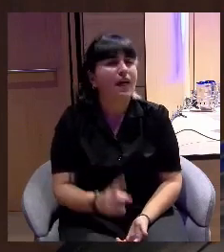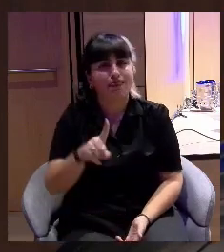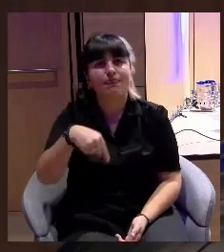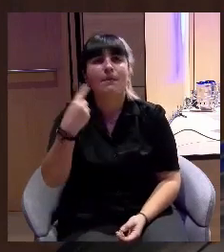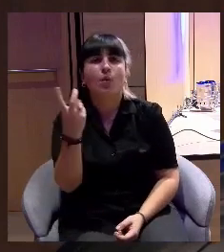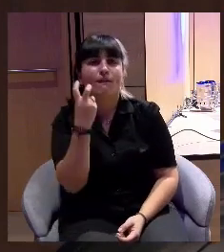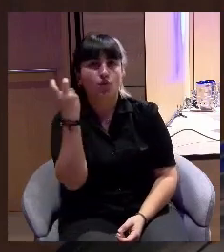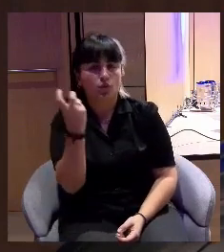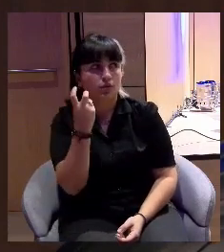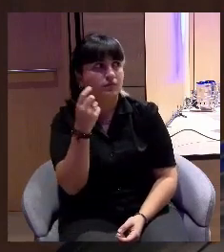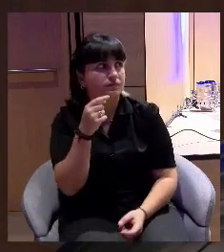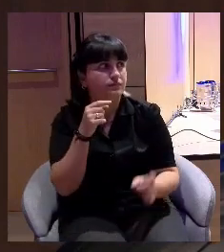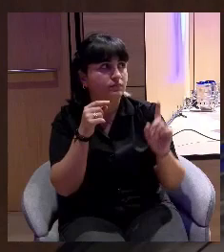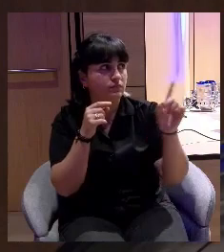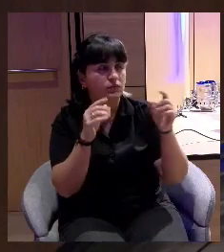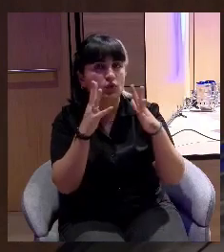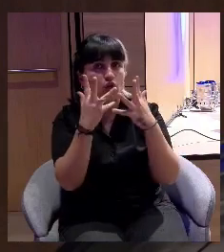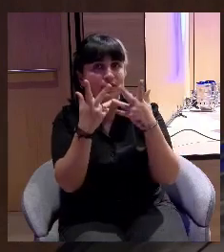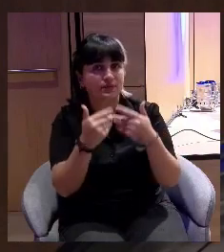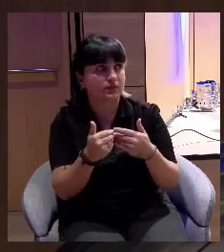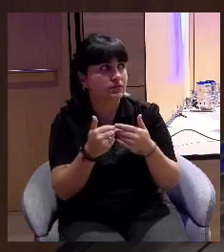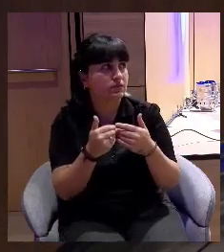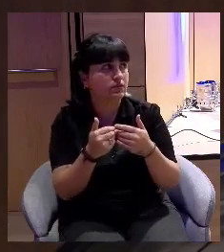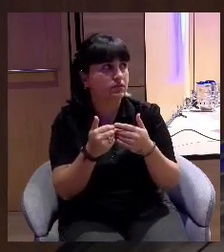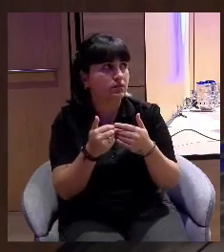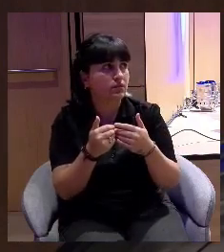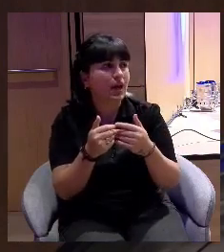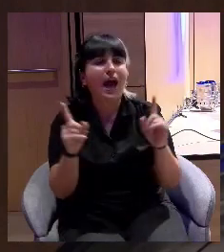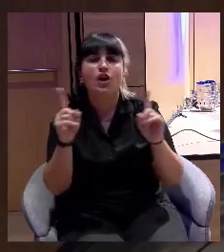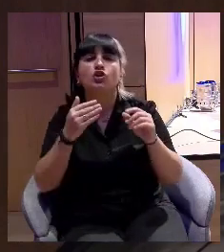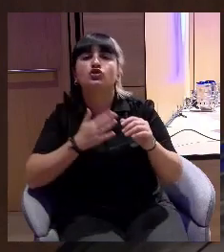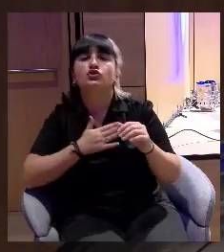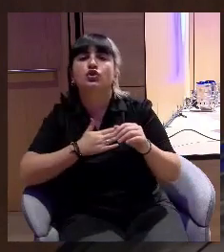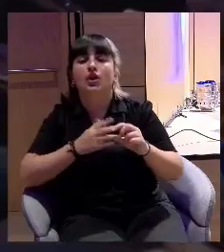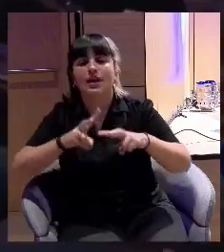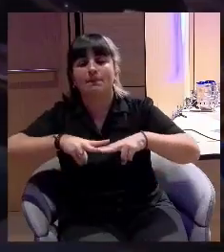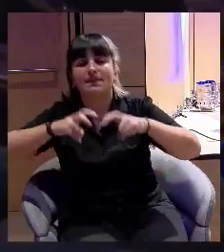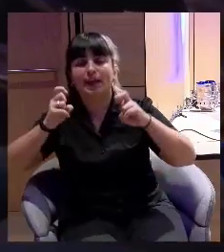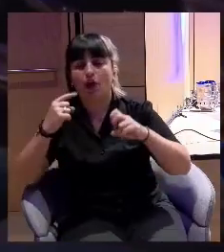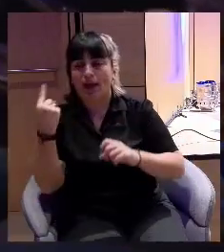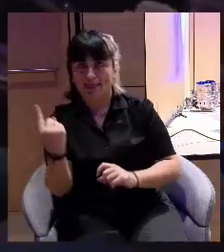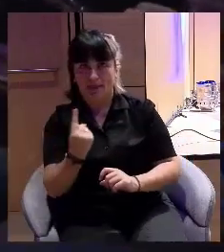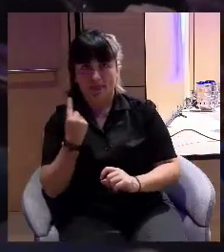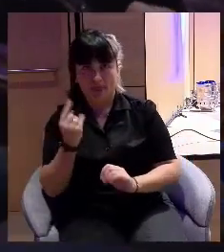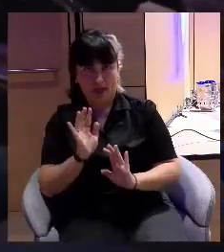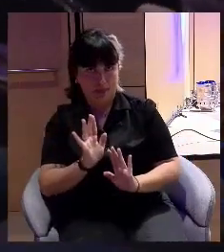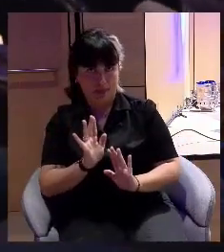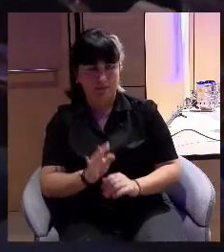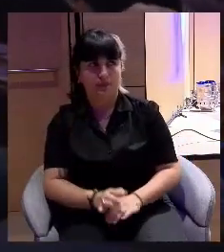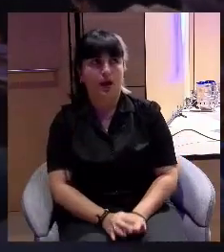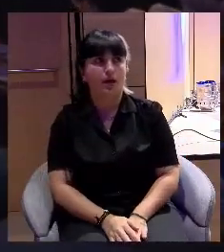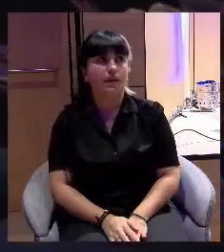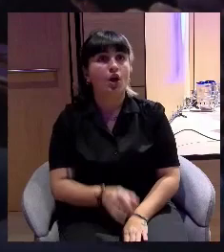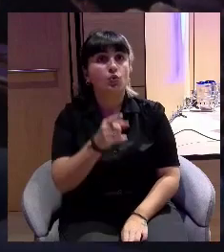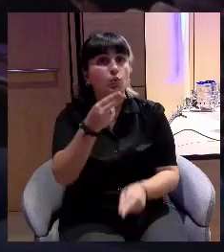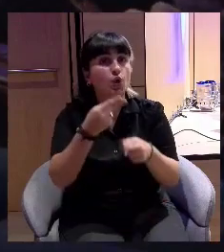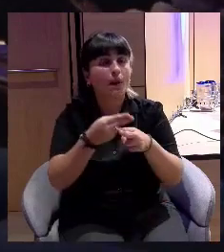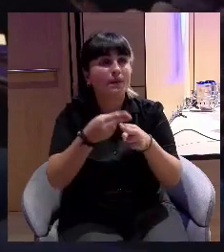¿Tu organización? No, yo soy investigadora independiente. Ah, perfecto. Así que, ¿Y tu